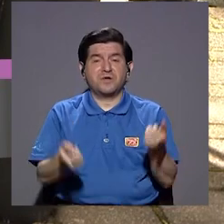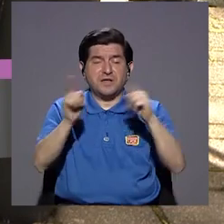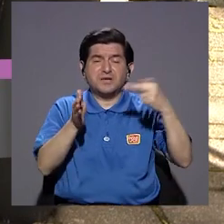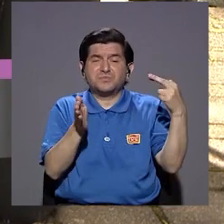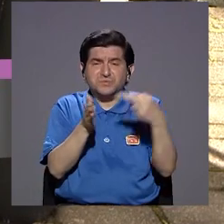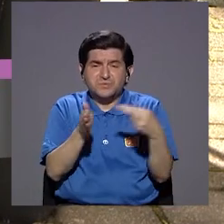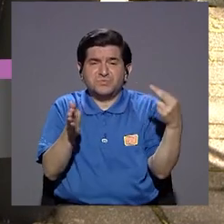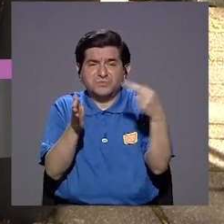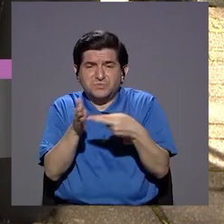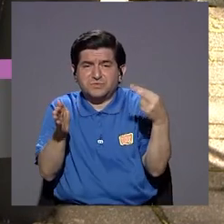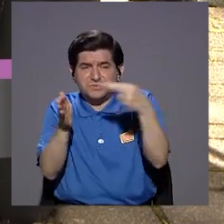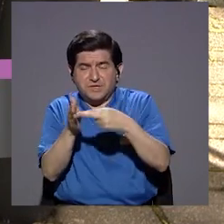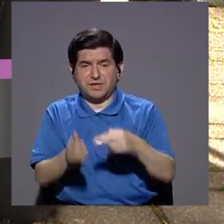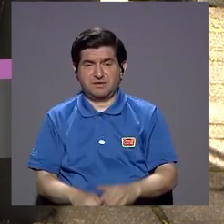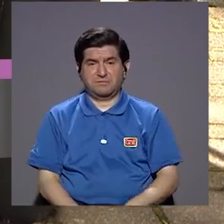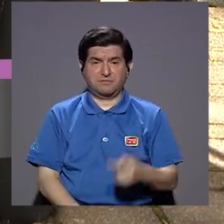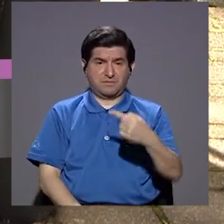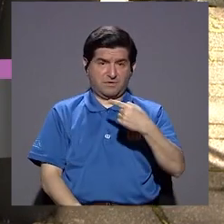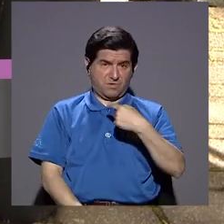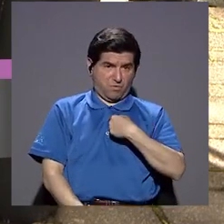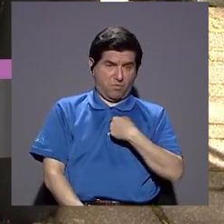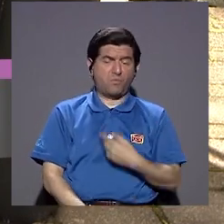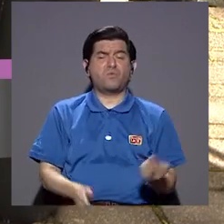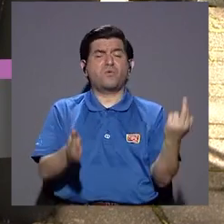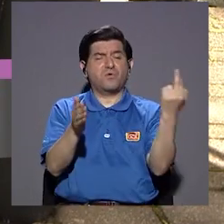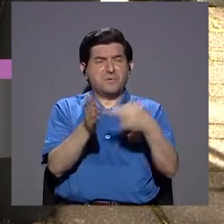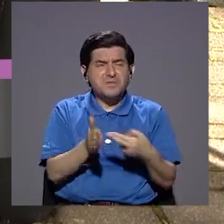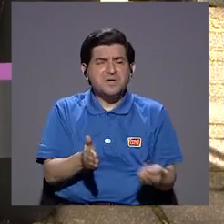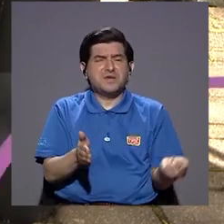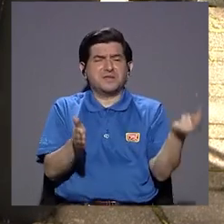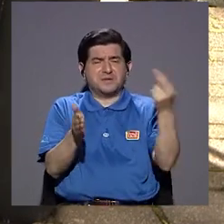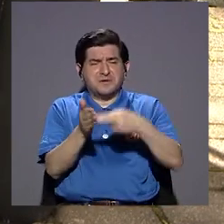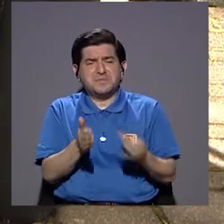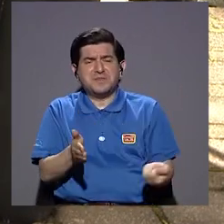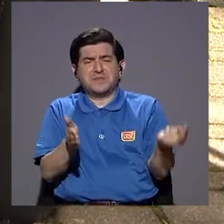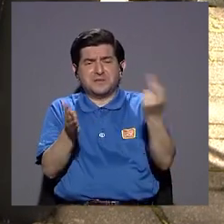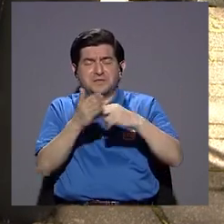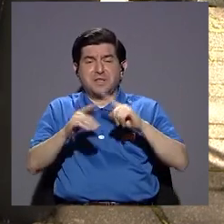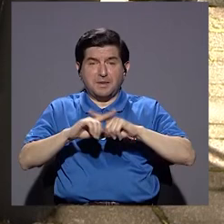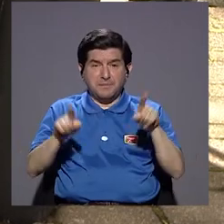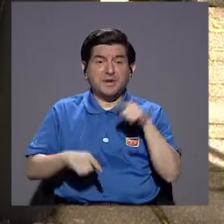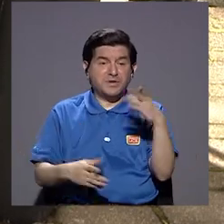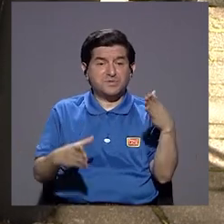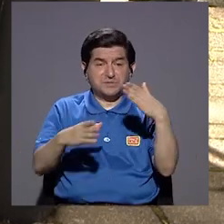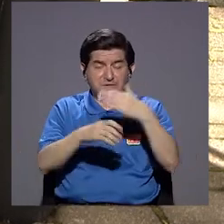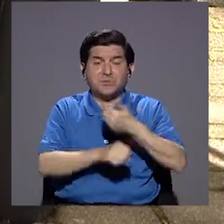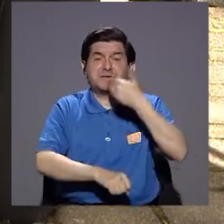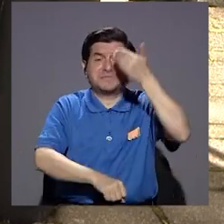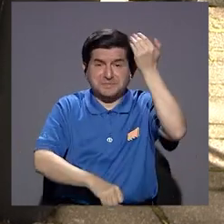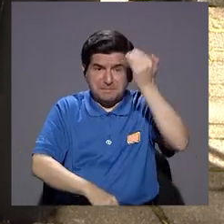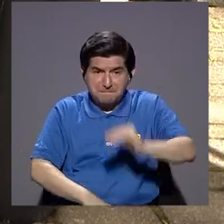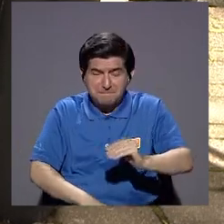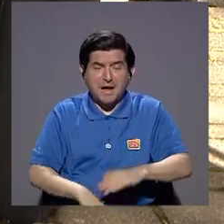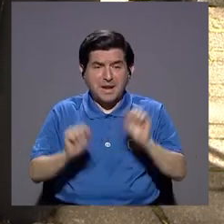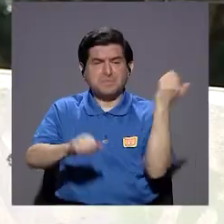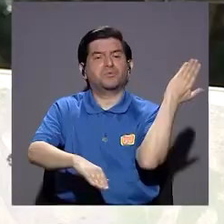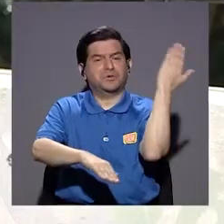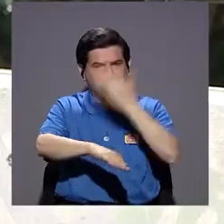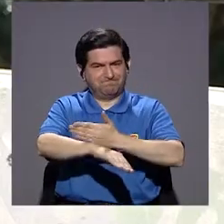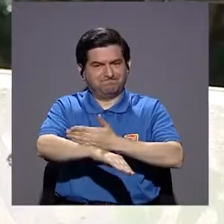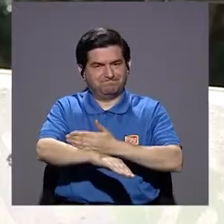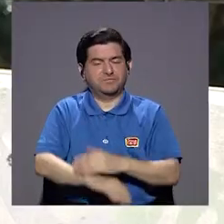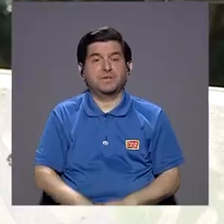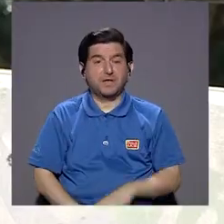por repetición, que uno realmente repite muchas veces una postura, pero si la repetís mal, te